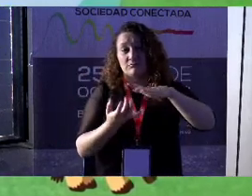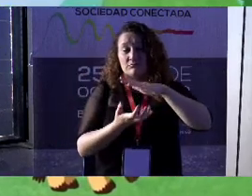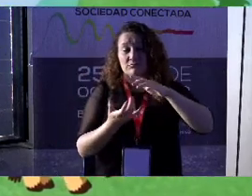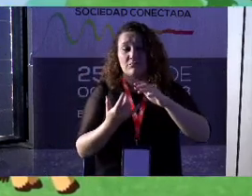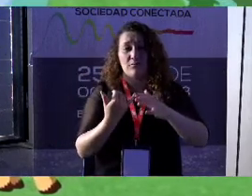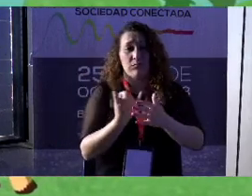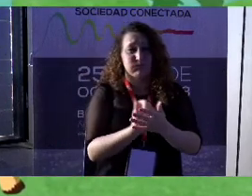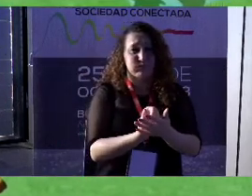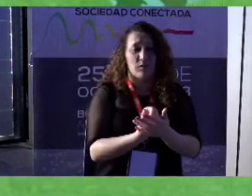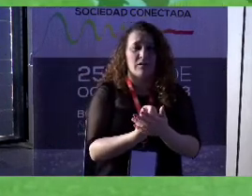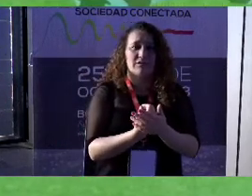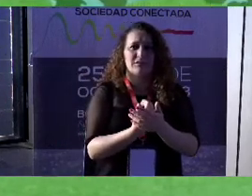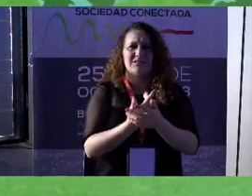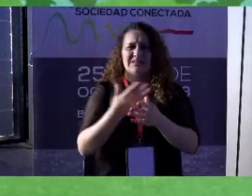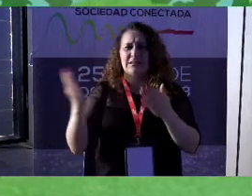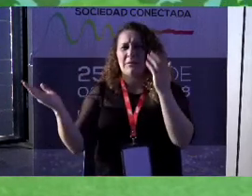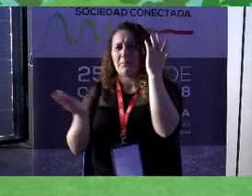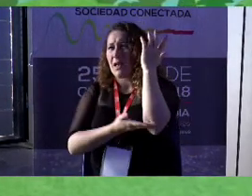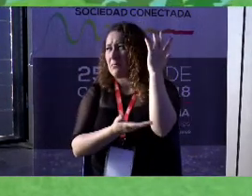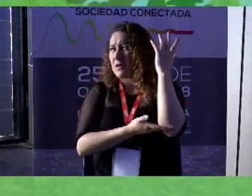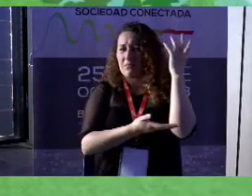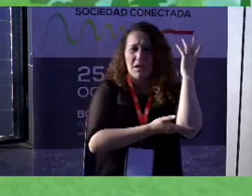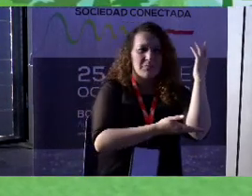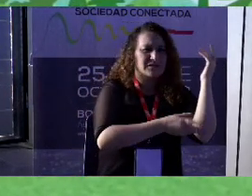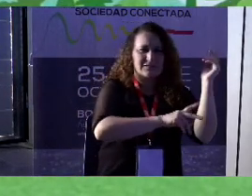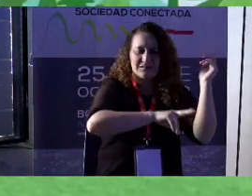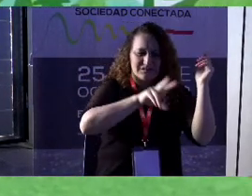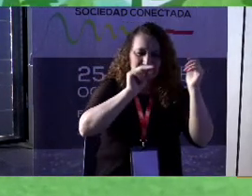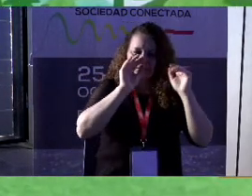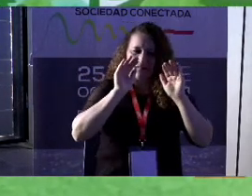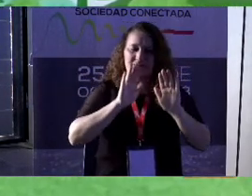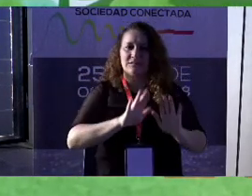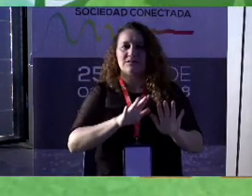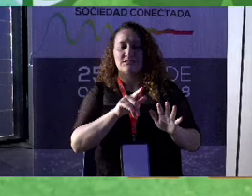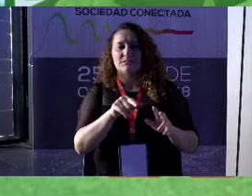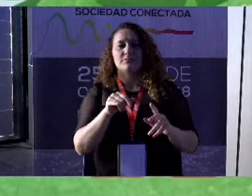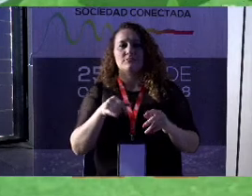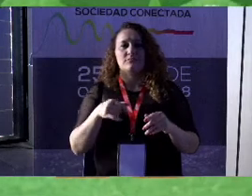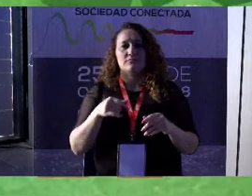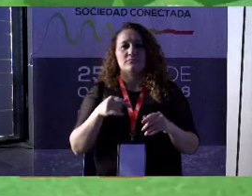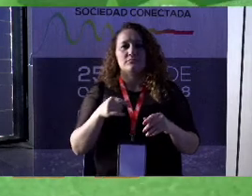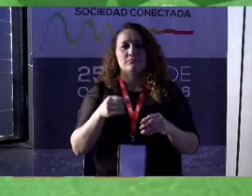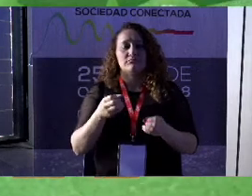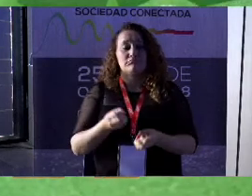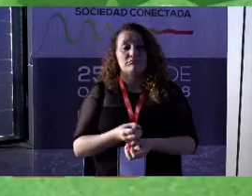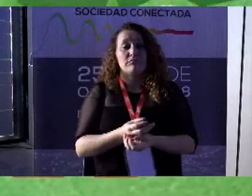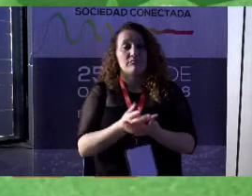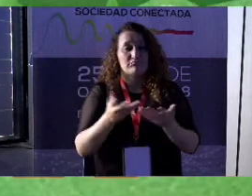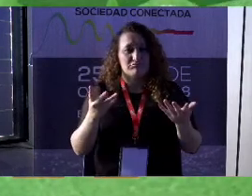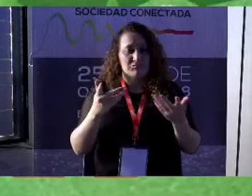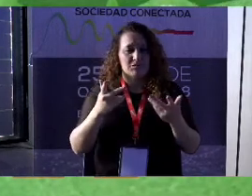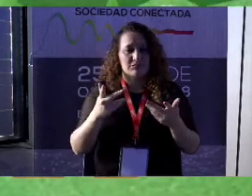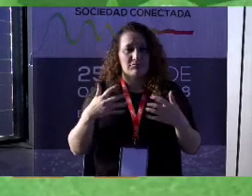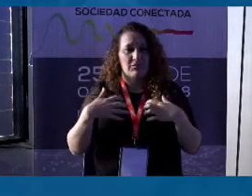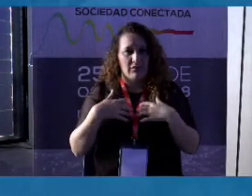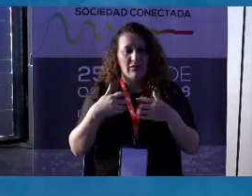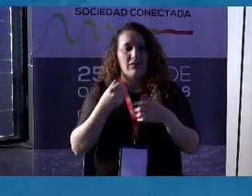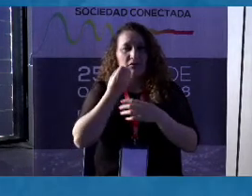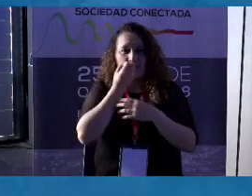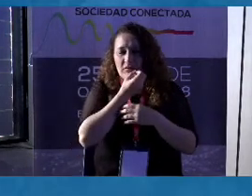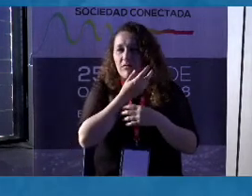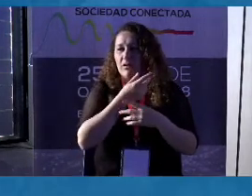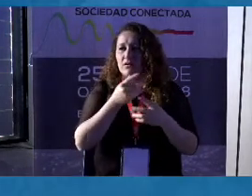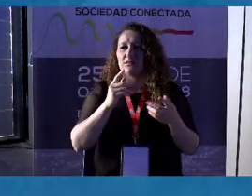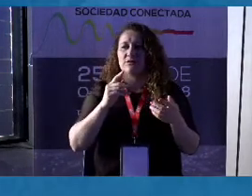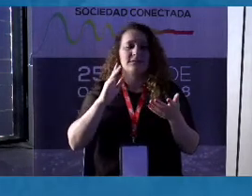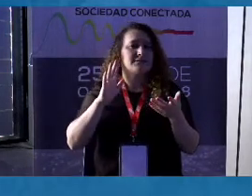la desertificación detener invertir la degradación de las tierras y la pérdida de biodiversidad